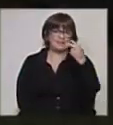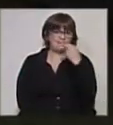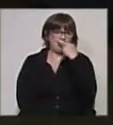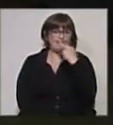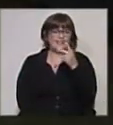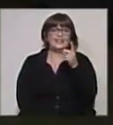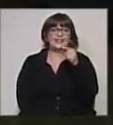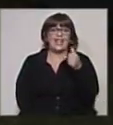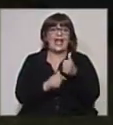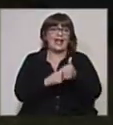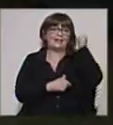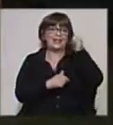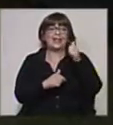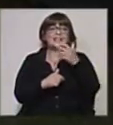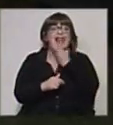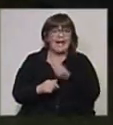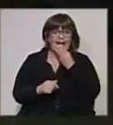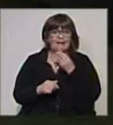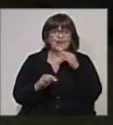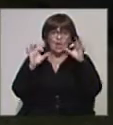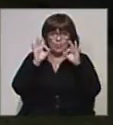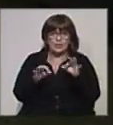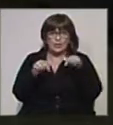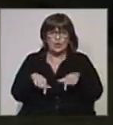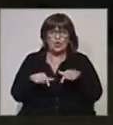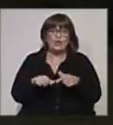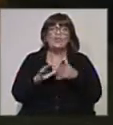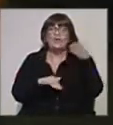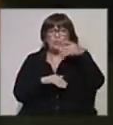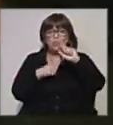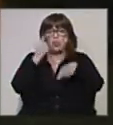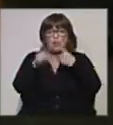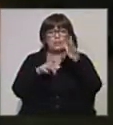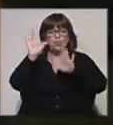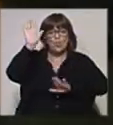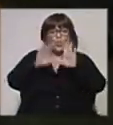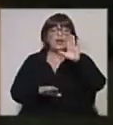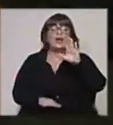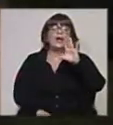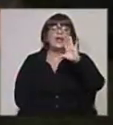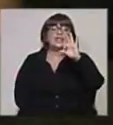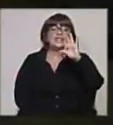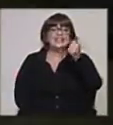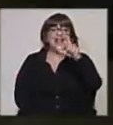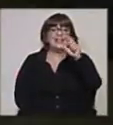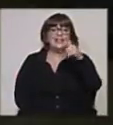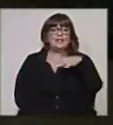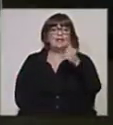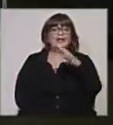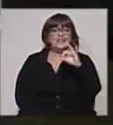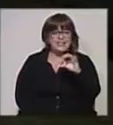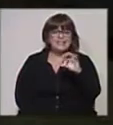que me estén viendo. Atrás está actuando Cayó la Cabra con actuación completa. Hoy recuerdo que vienen los Saltimbanquis. Después, Doña Bastarda, Curtidores de Hongos y La Trasnochada. Y